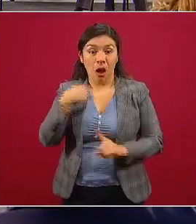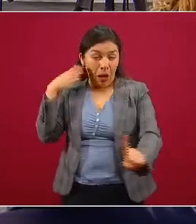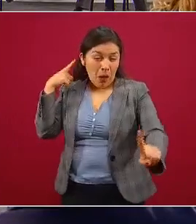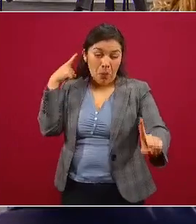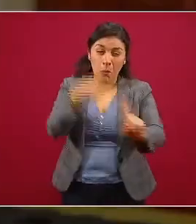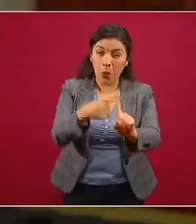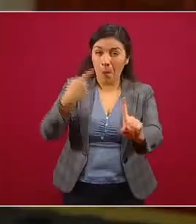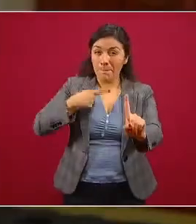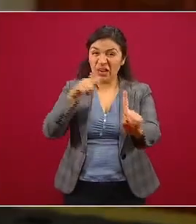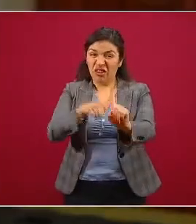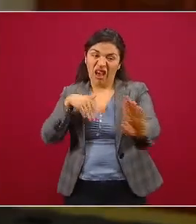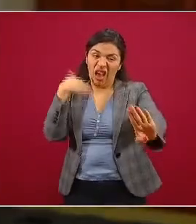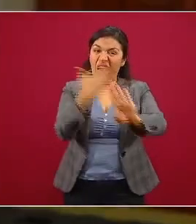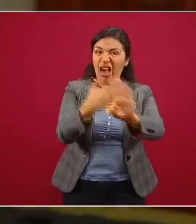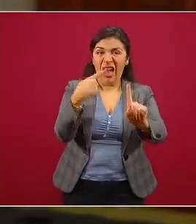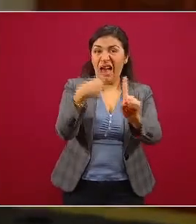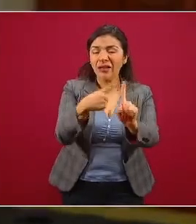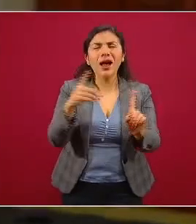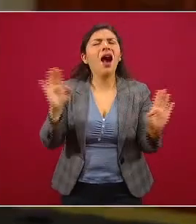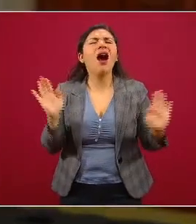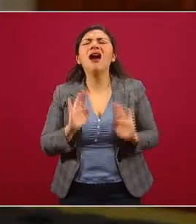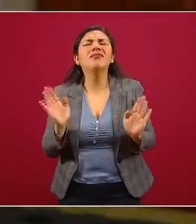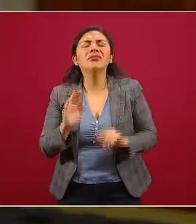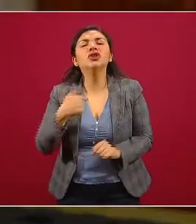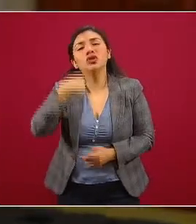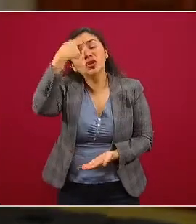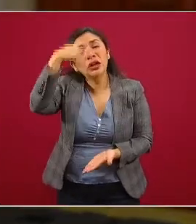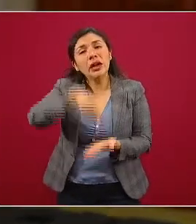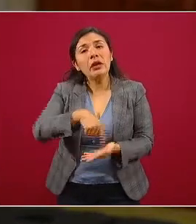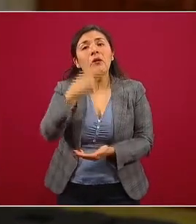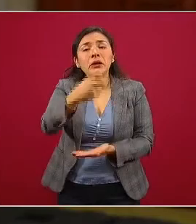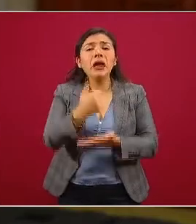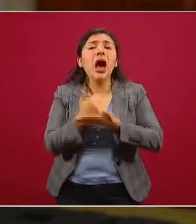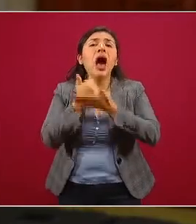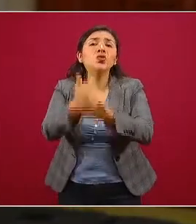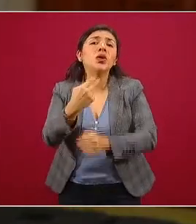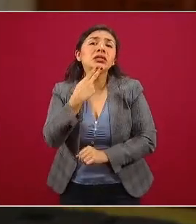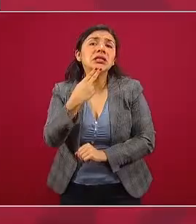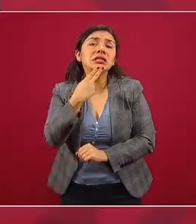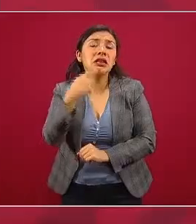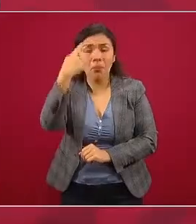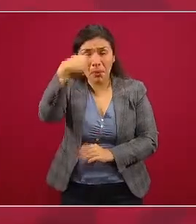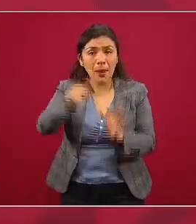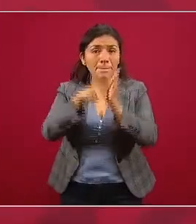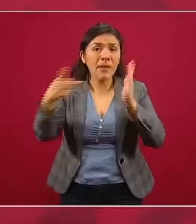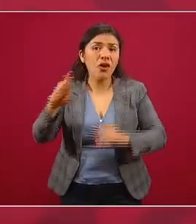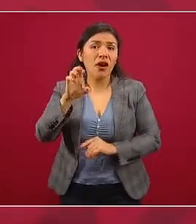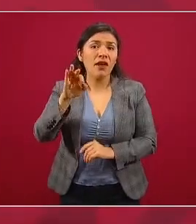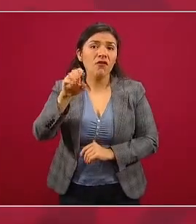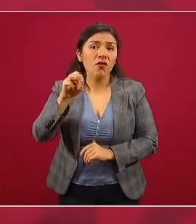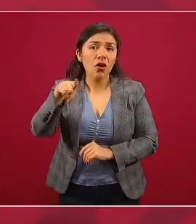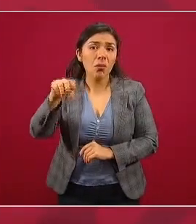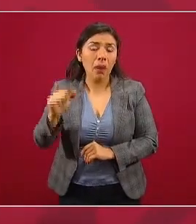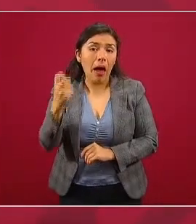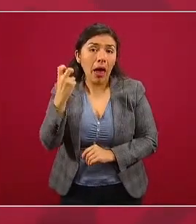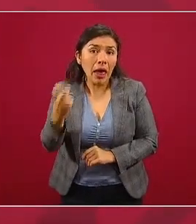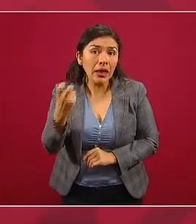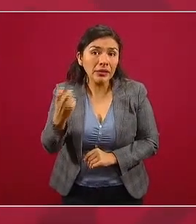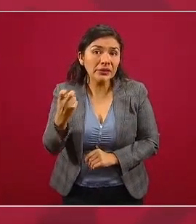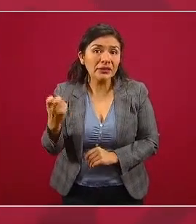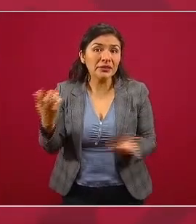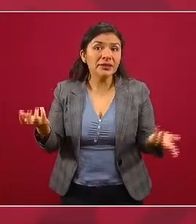pues. Es que yo creo que les ayuda al Reforma el que